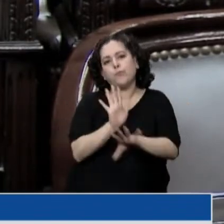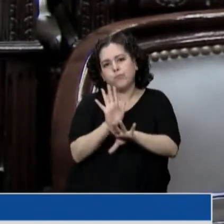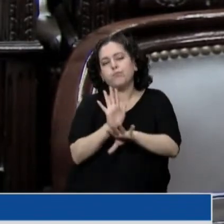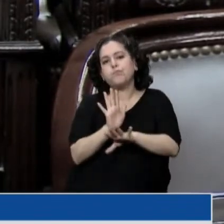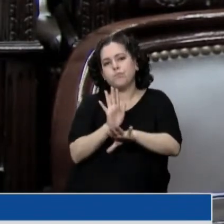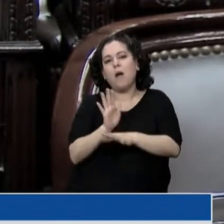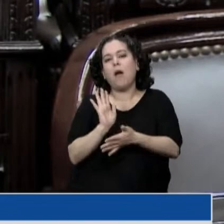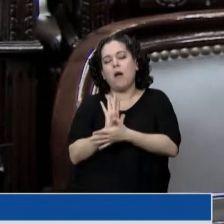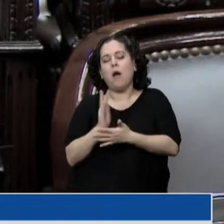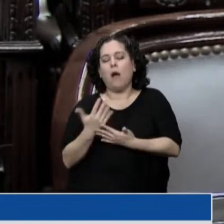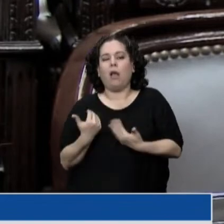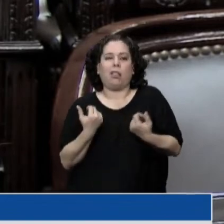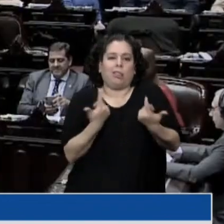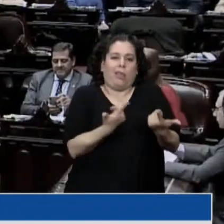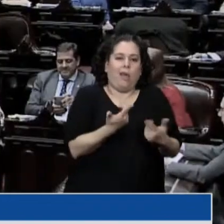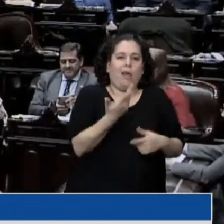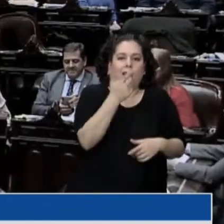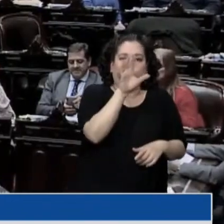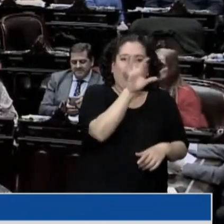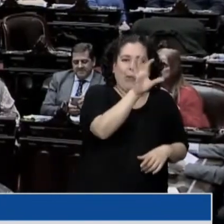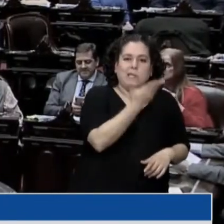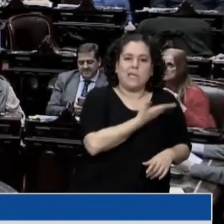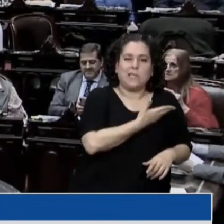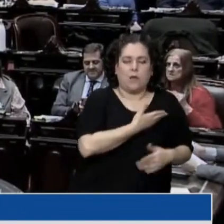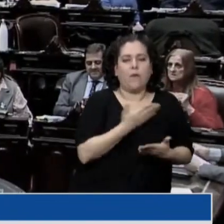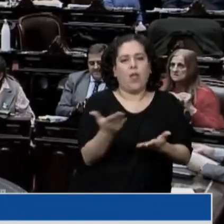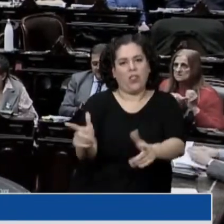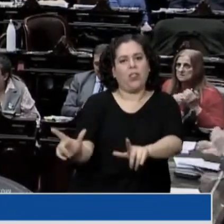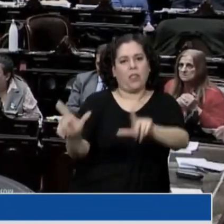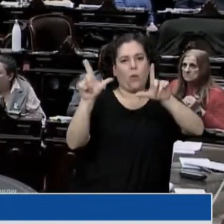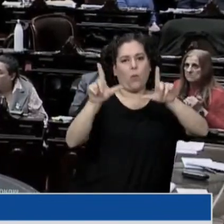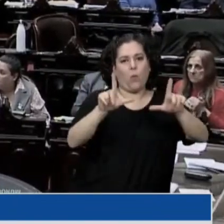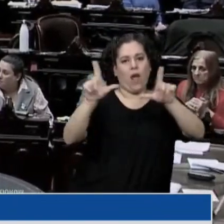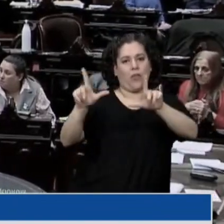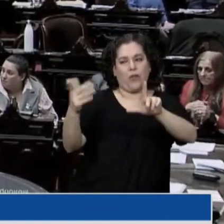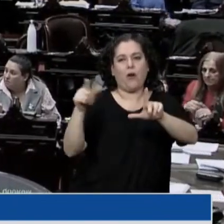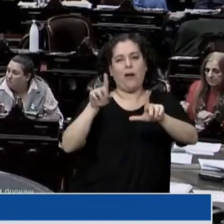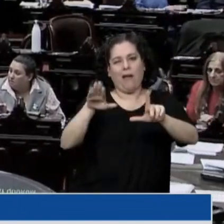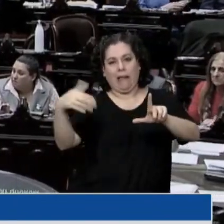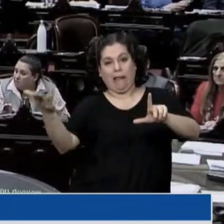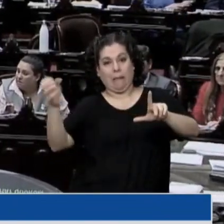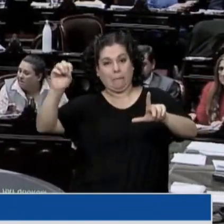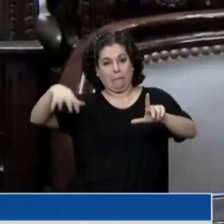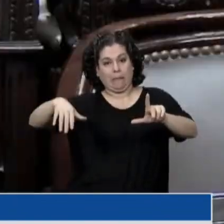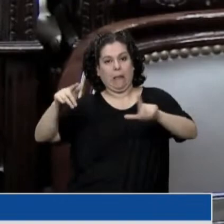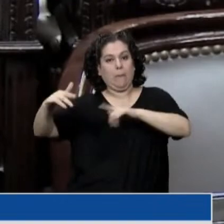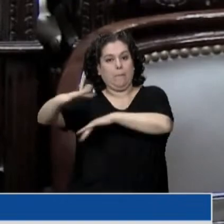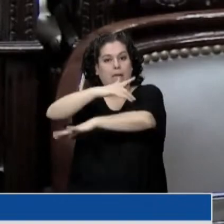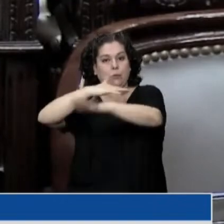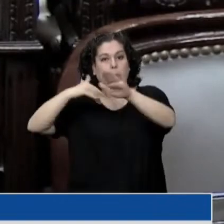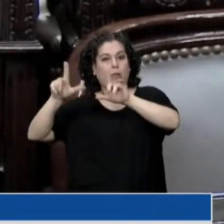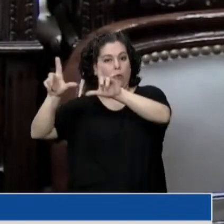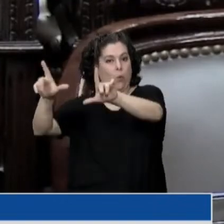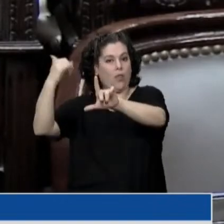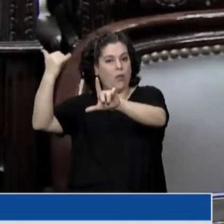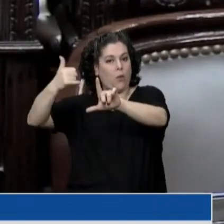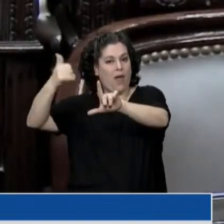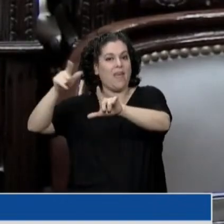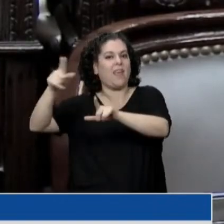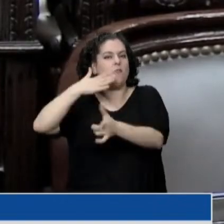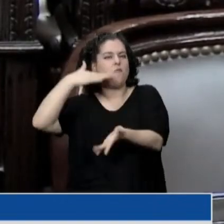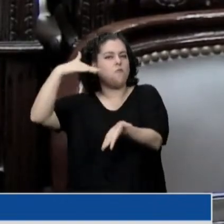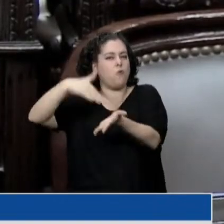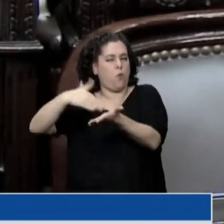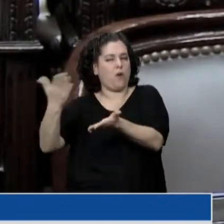a la provincia de Santa Fe el cuadro que está aquí al lado, en el Salón de los Pasos Perdidos, que es la